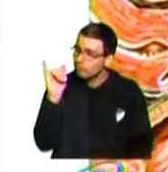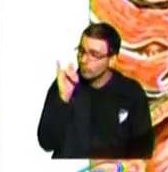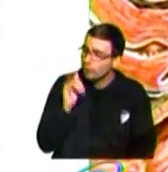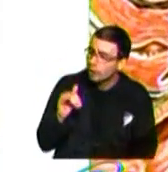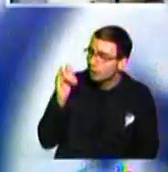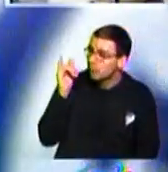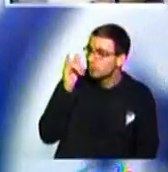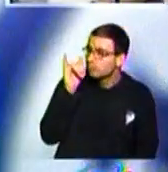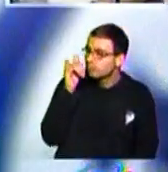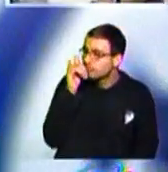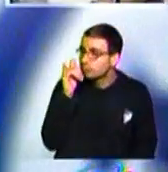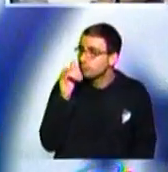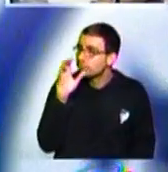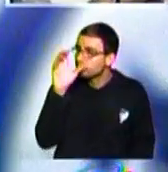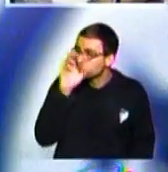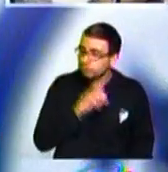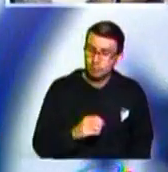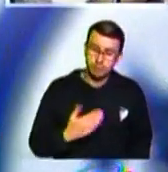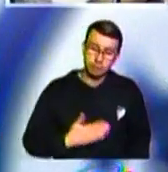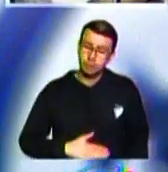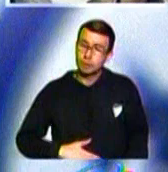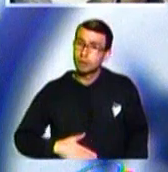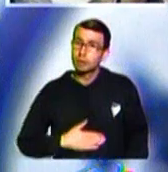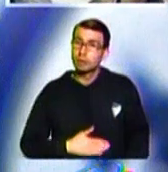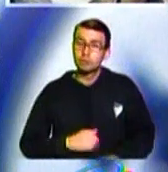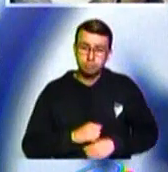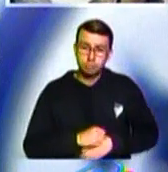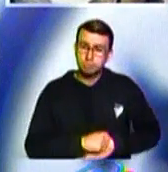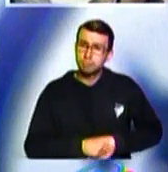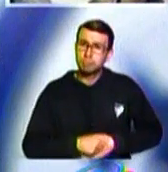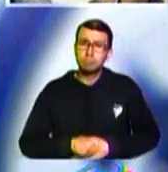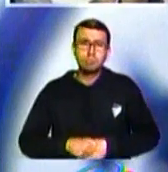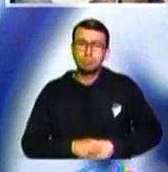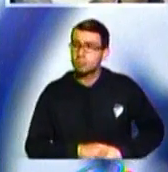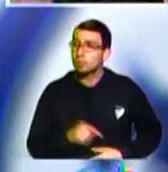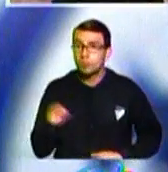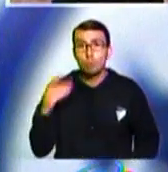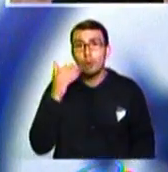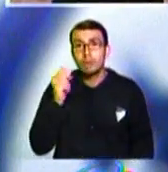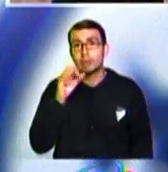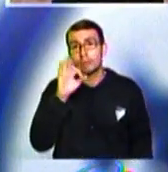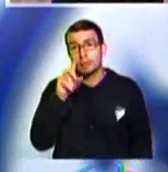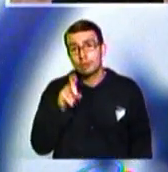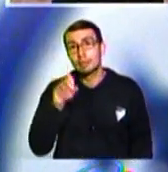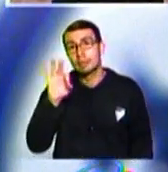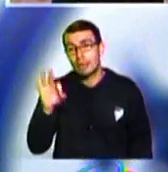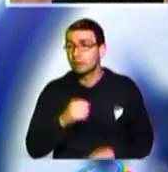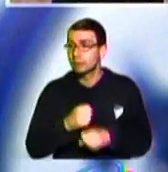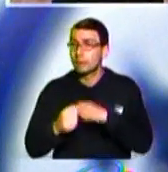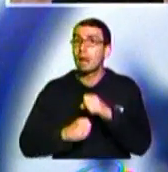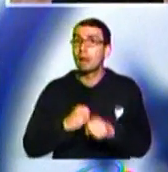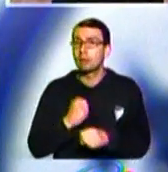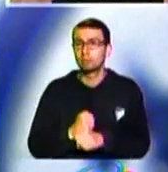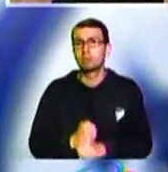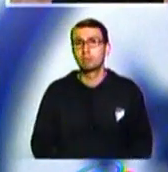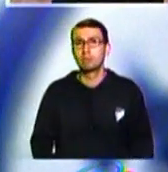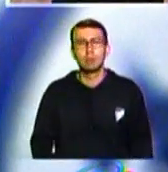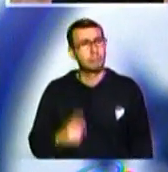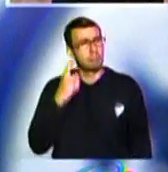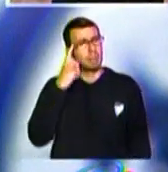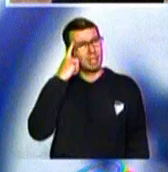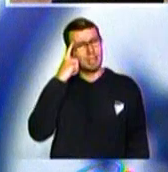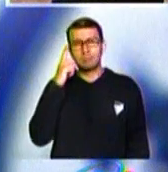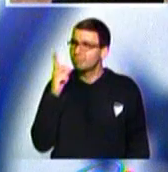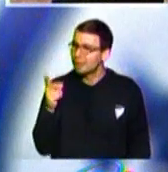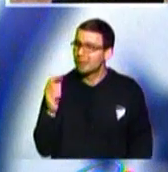estábamos ante un quiste de ovario, una mujer de 63 años. Perdón, y no obstante usted le puso una sonda. Claro, que pensando, tenía un seguíamos